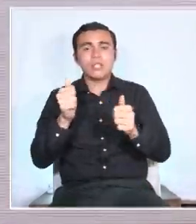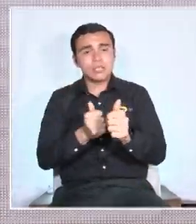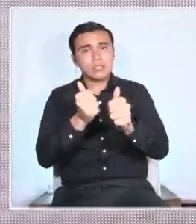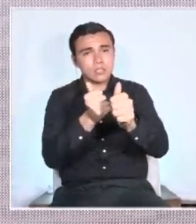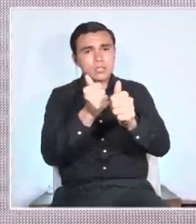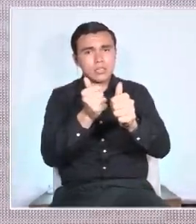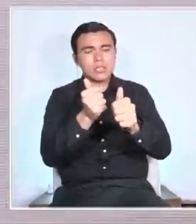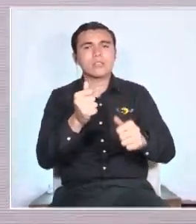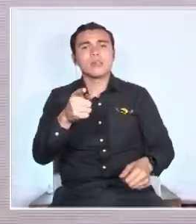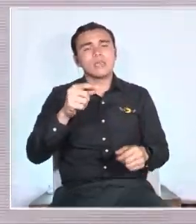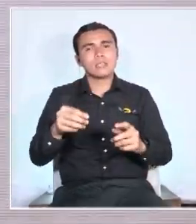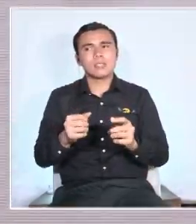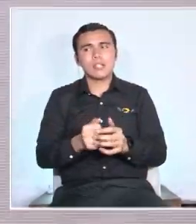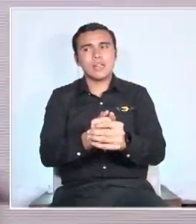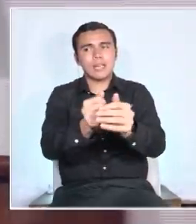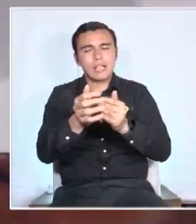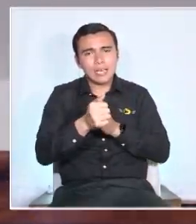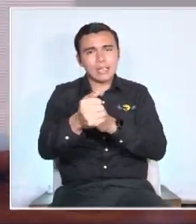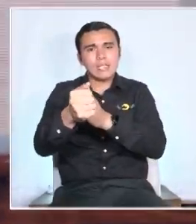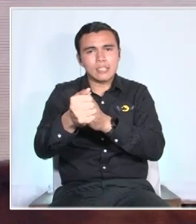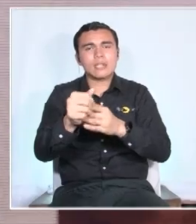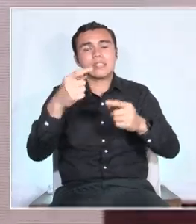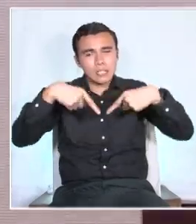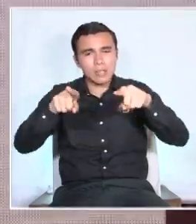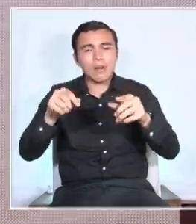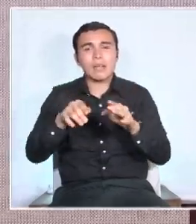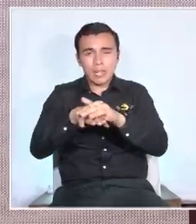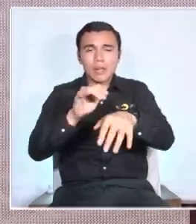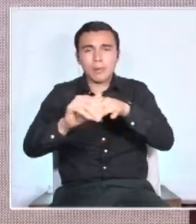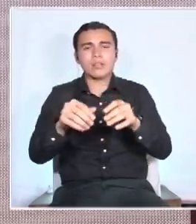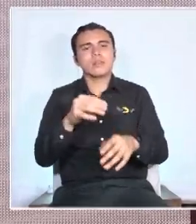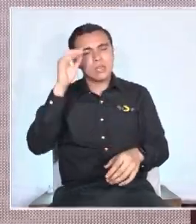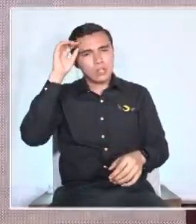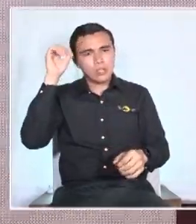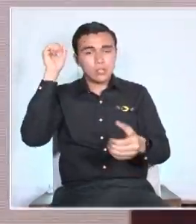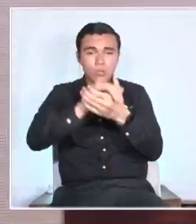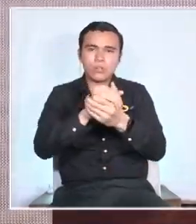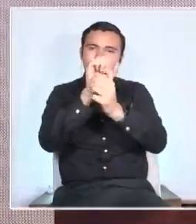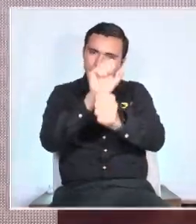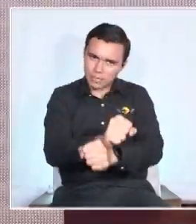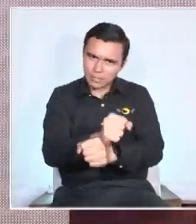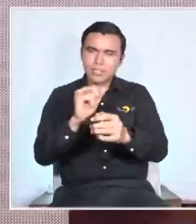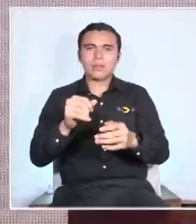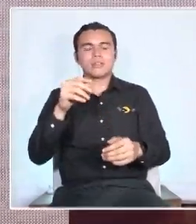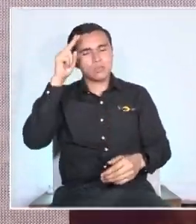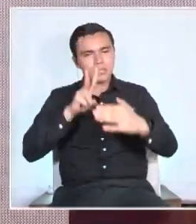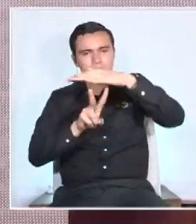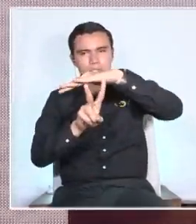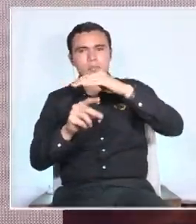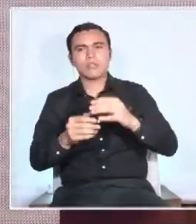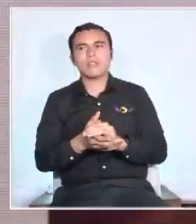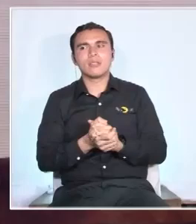es porque ese líder te va a llevar de la mano a conquistar tu destino profético. Y el diablo va a hacer todo lo